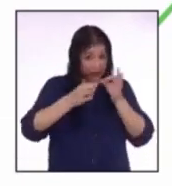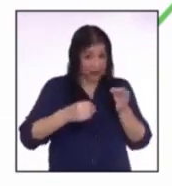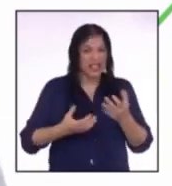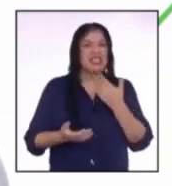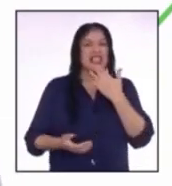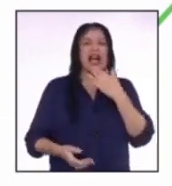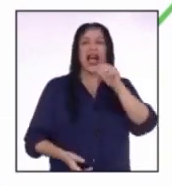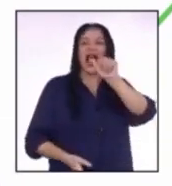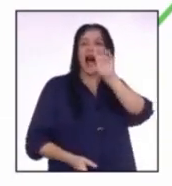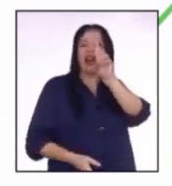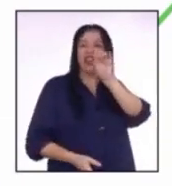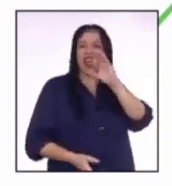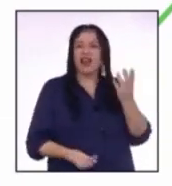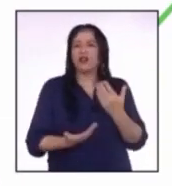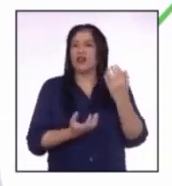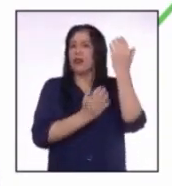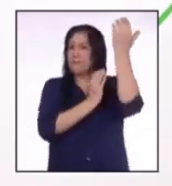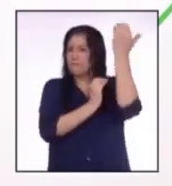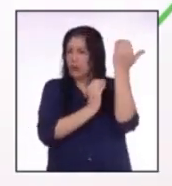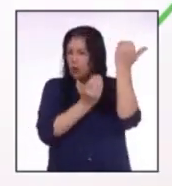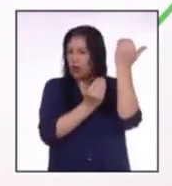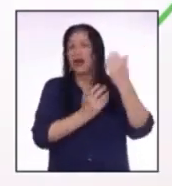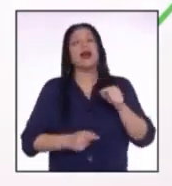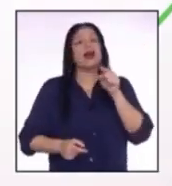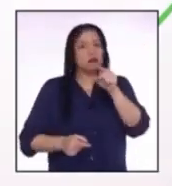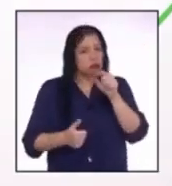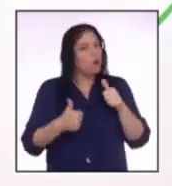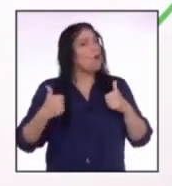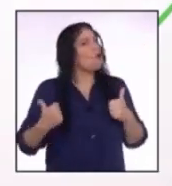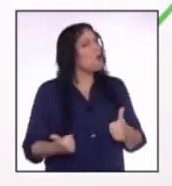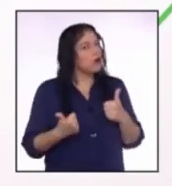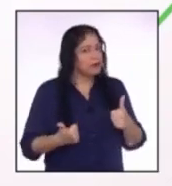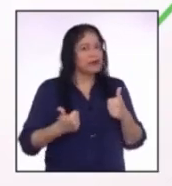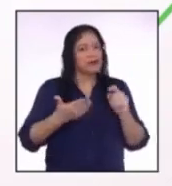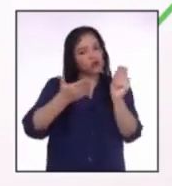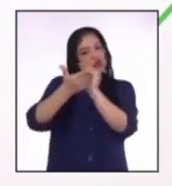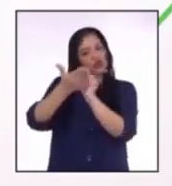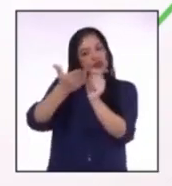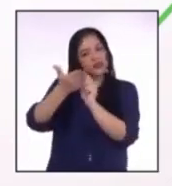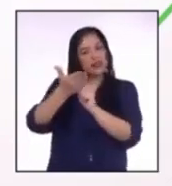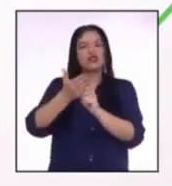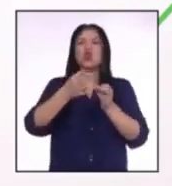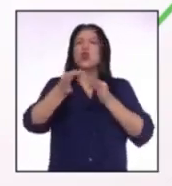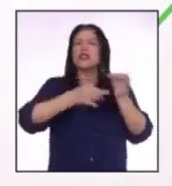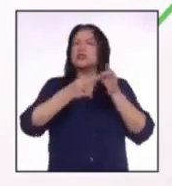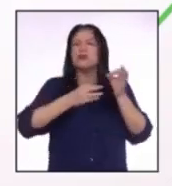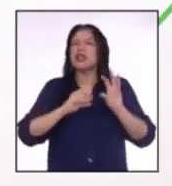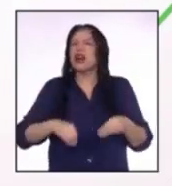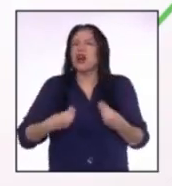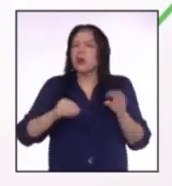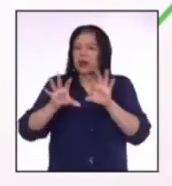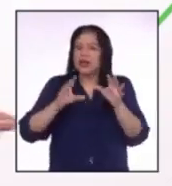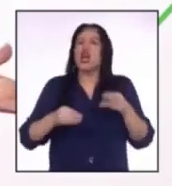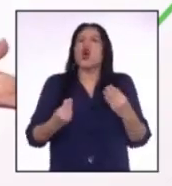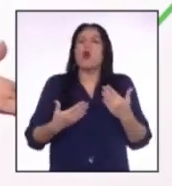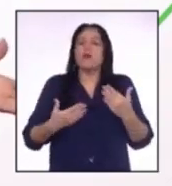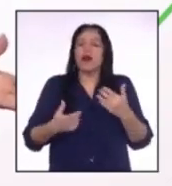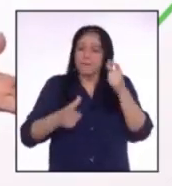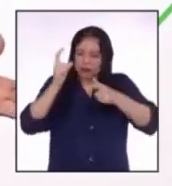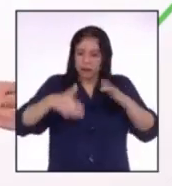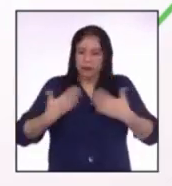de piura gracias a de la muy bien estás utilizando un texto instructivo para idear cómo podemos ser mejores ciudadanos